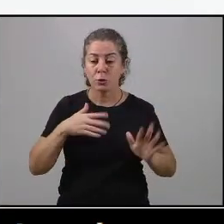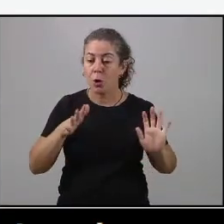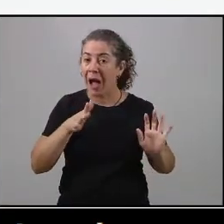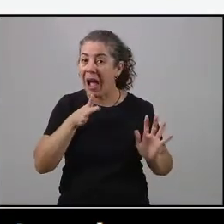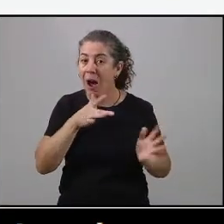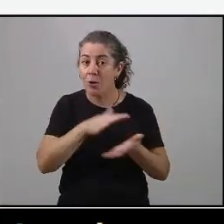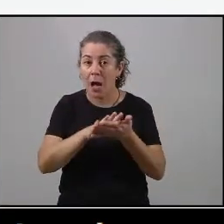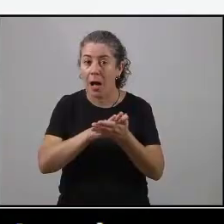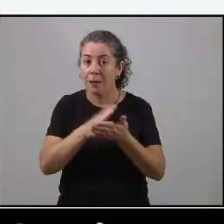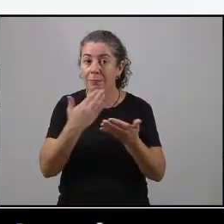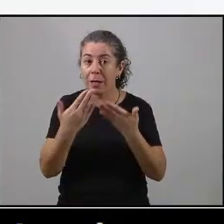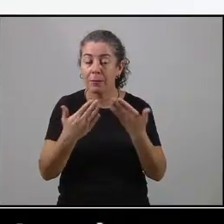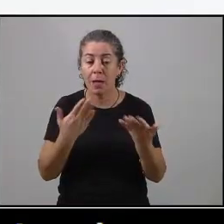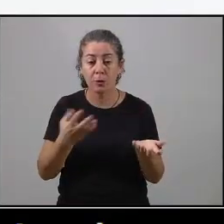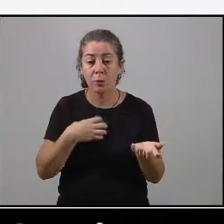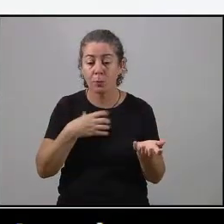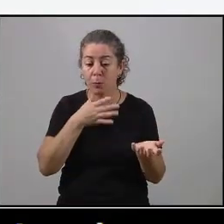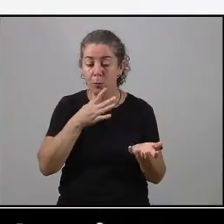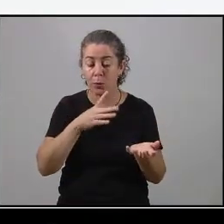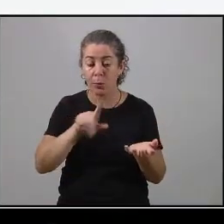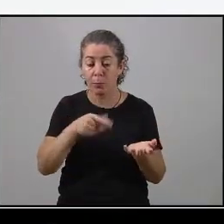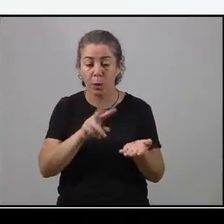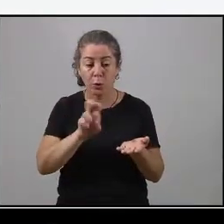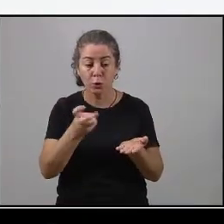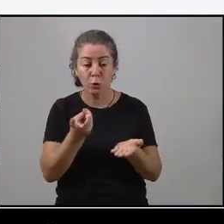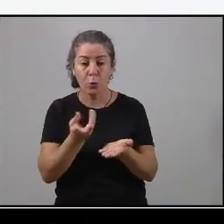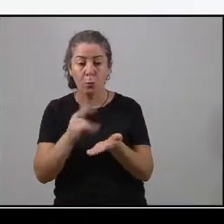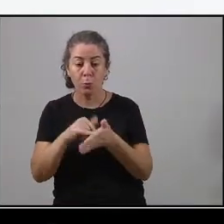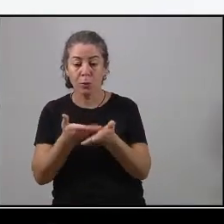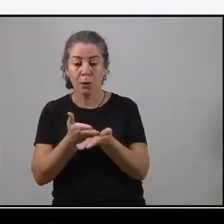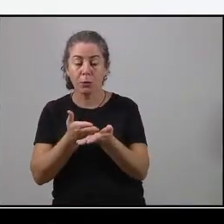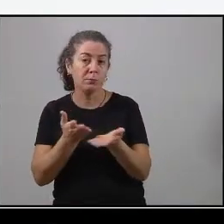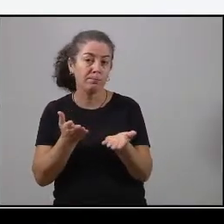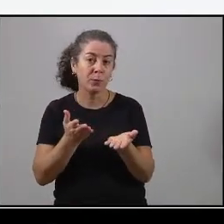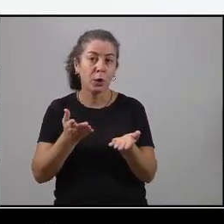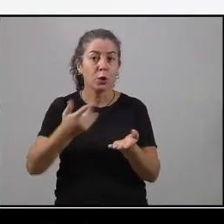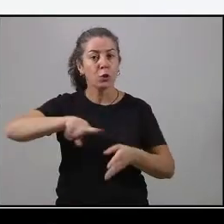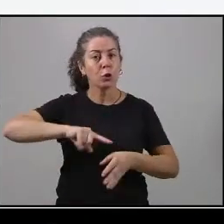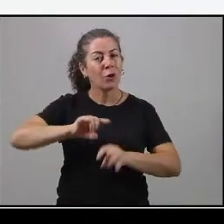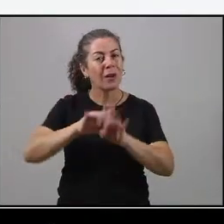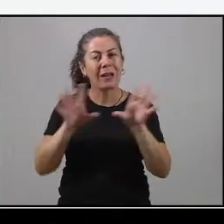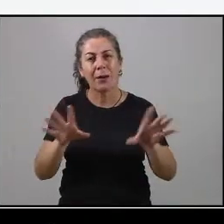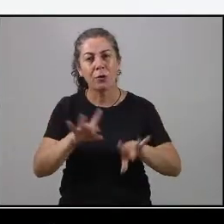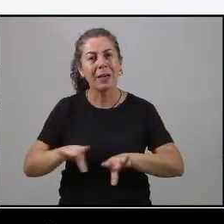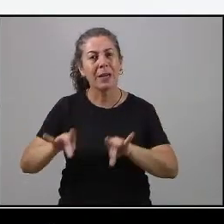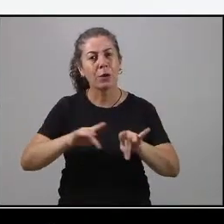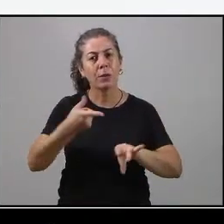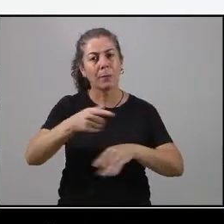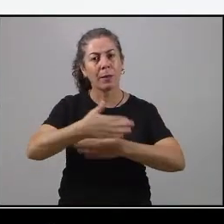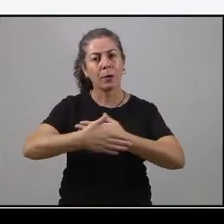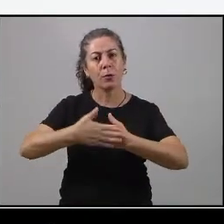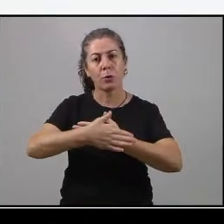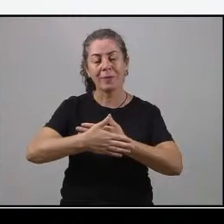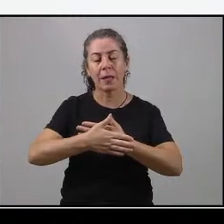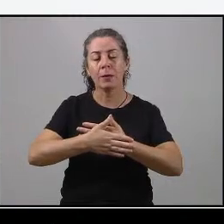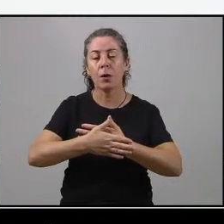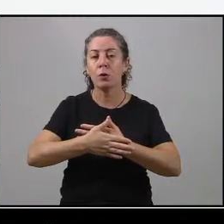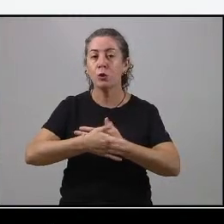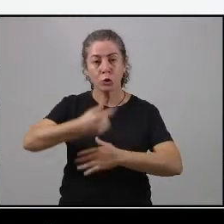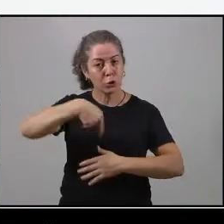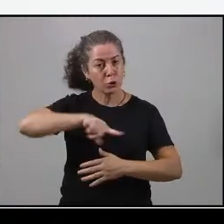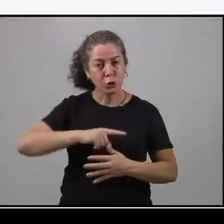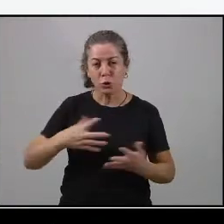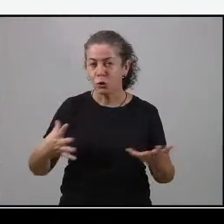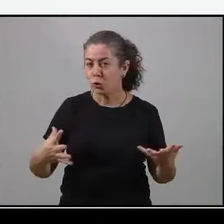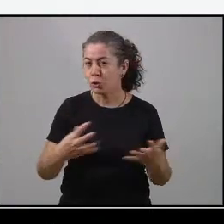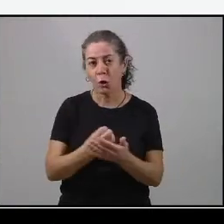otros proyectos. Lo que tenemos muy claro en nuestra región y nuestro Gobierno es que, por supuesto, va a impulsar todo